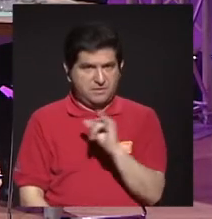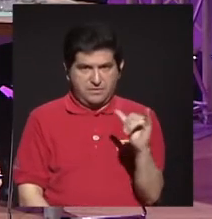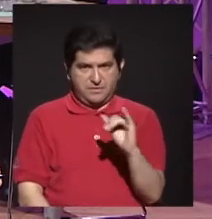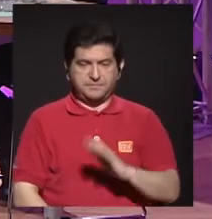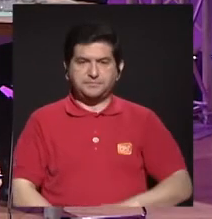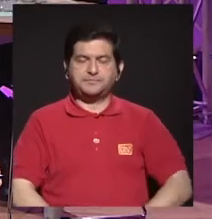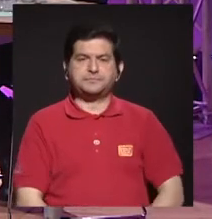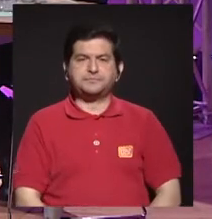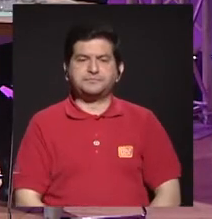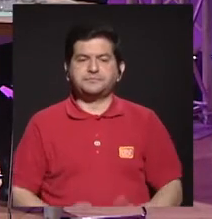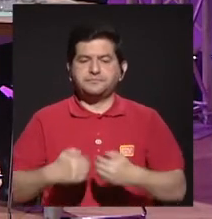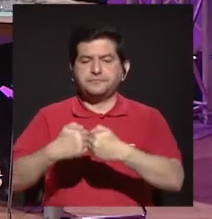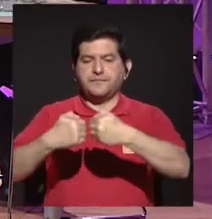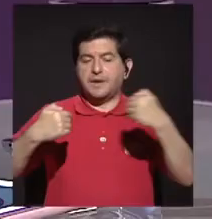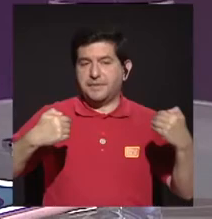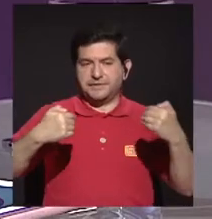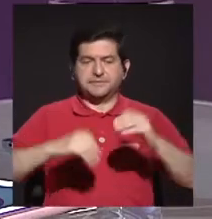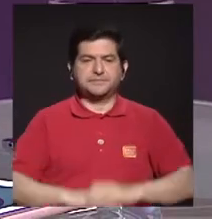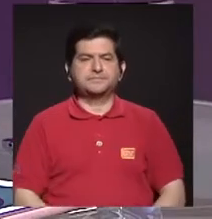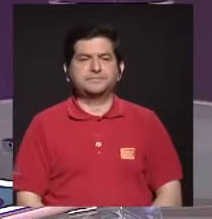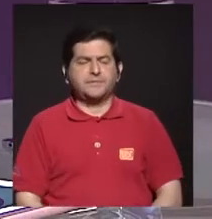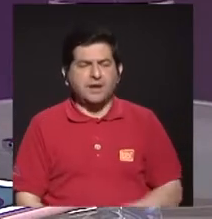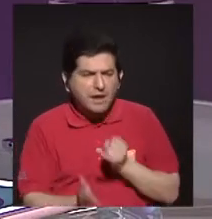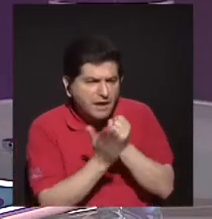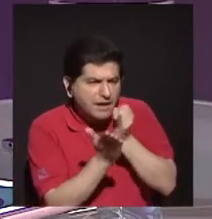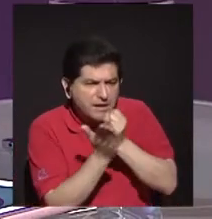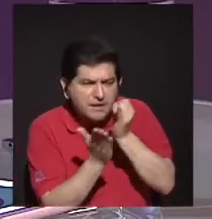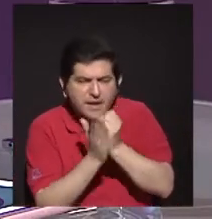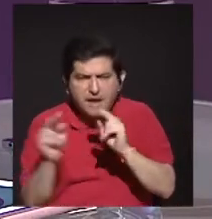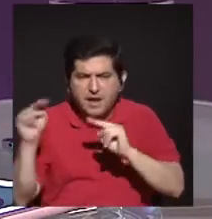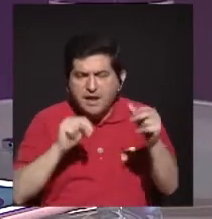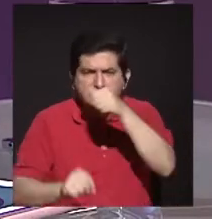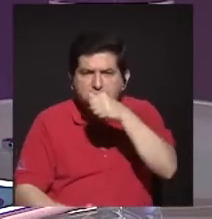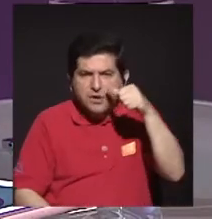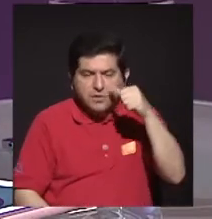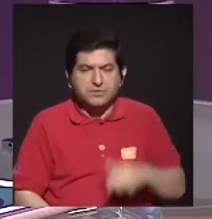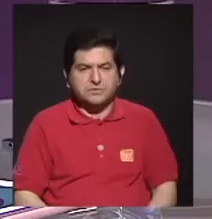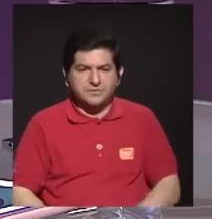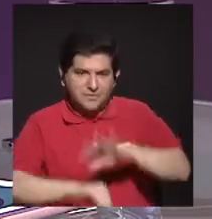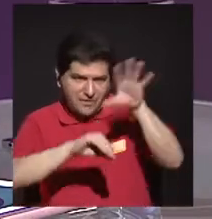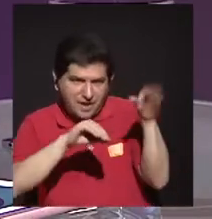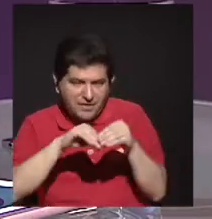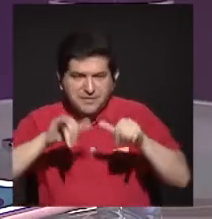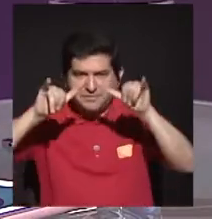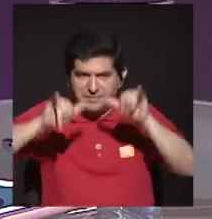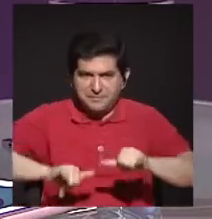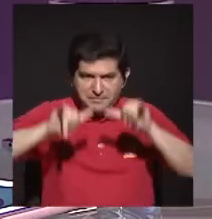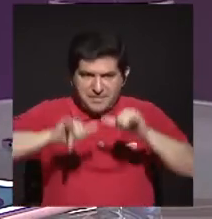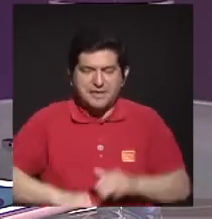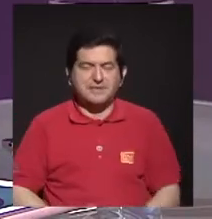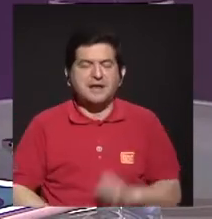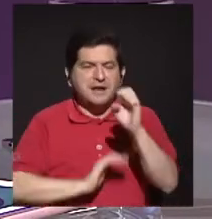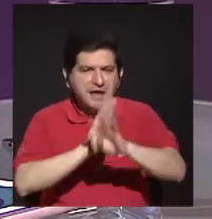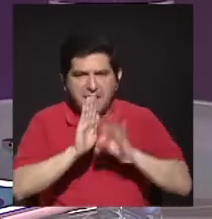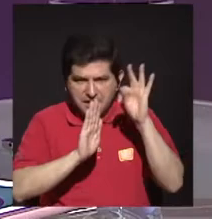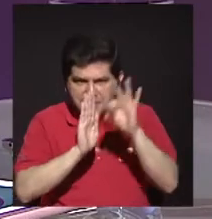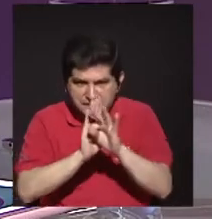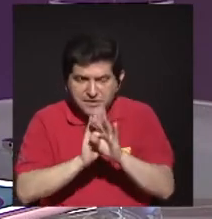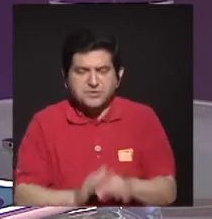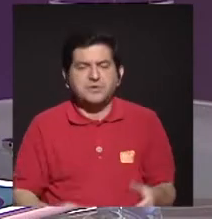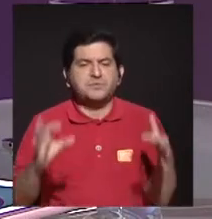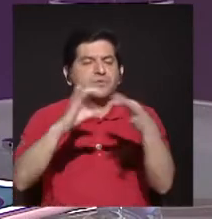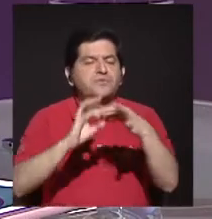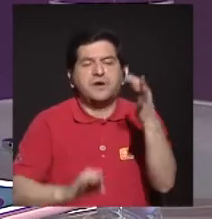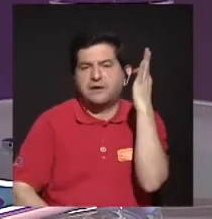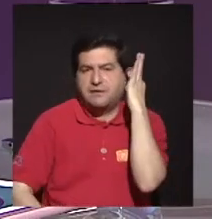Y por otro lado, cuando se indaga sobre el tráfico de drogas, además de mantener estos estereotipos también sobre las